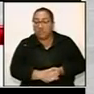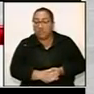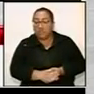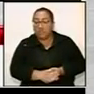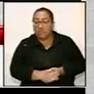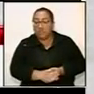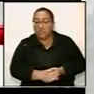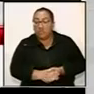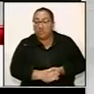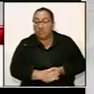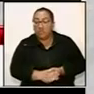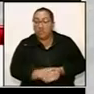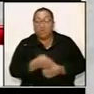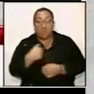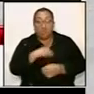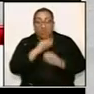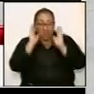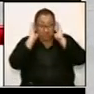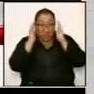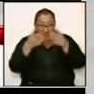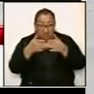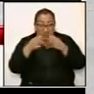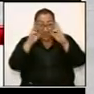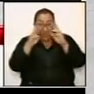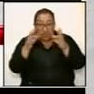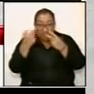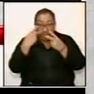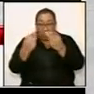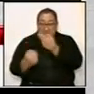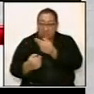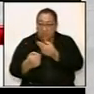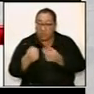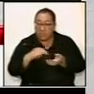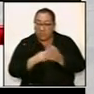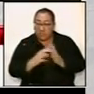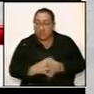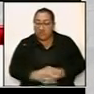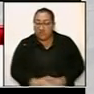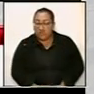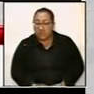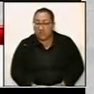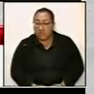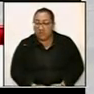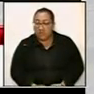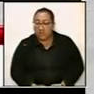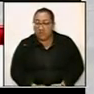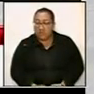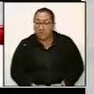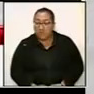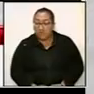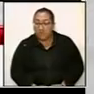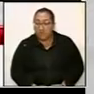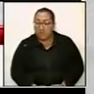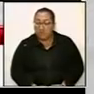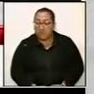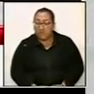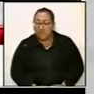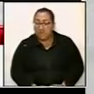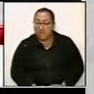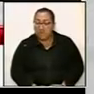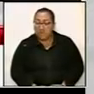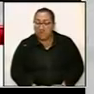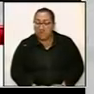56.4%. Si nosotros nos concentramos en el mapa, podemos observar la anterior, esa.